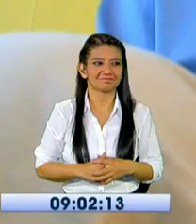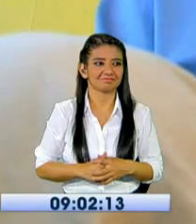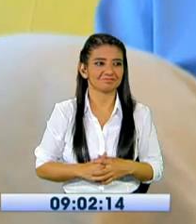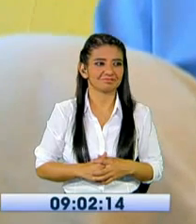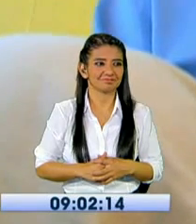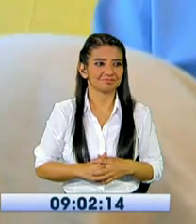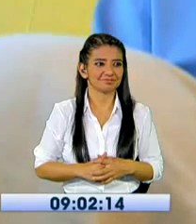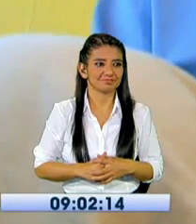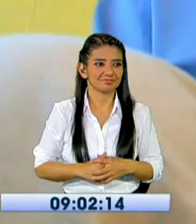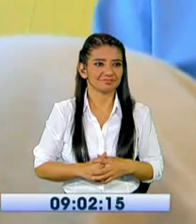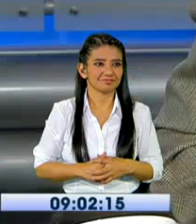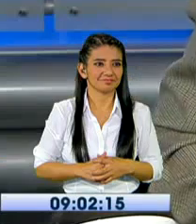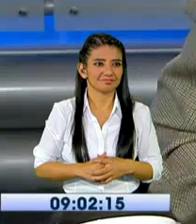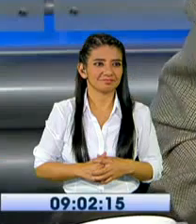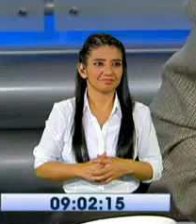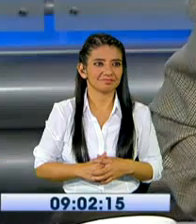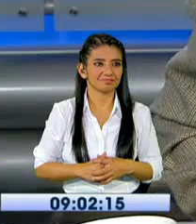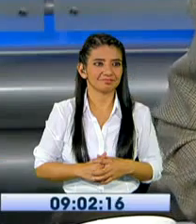Romero.